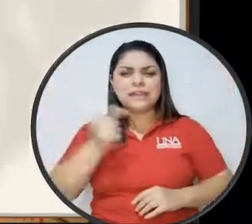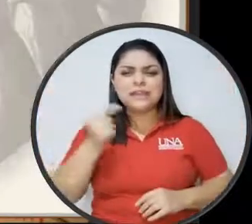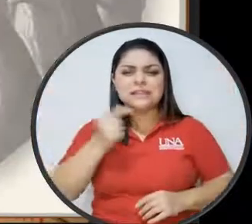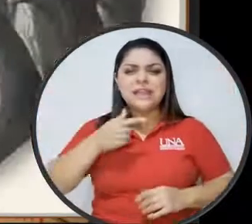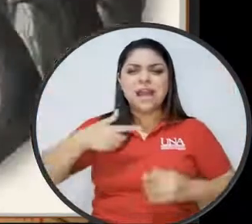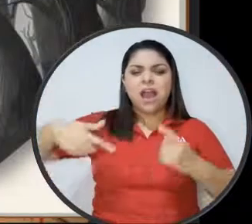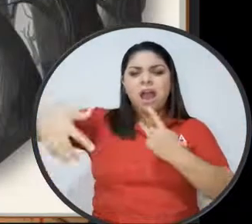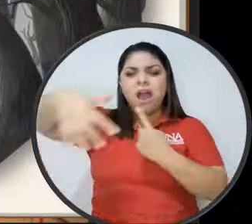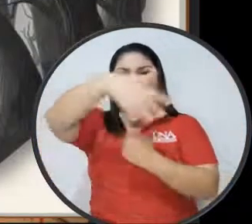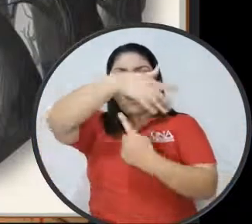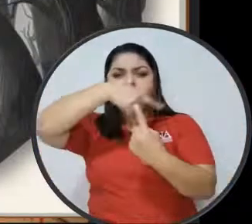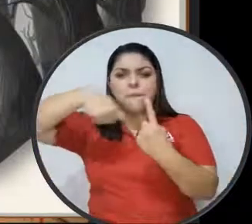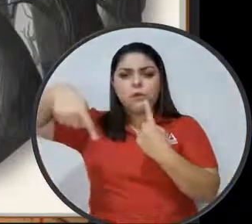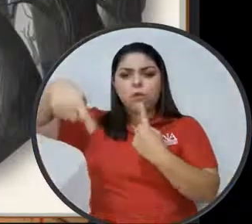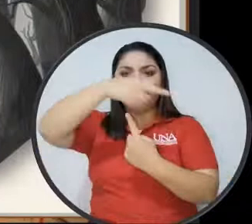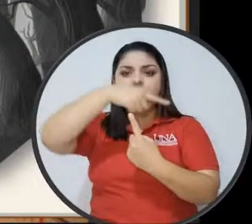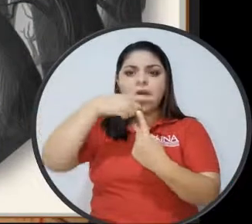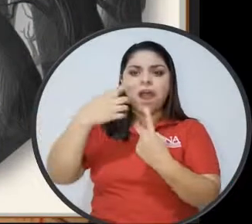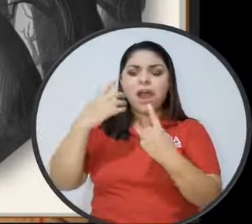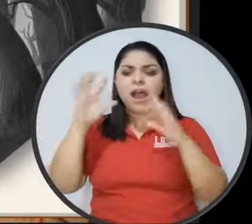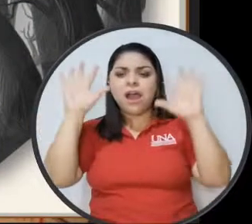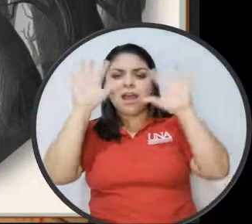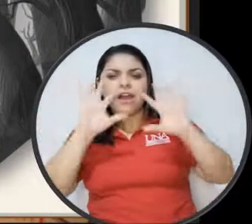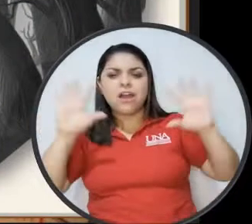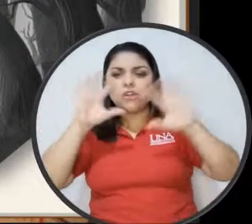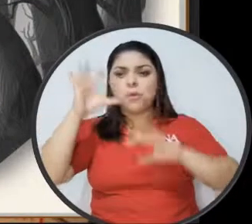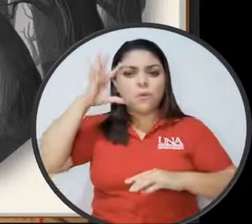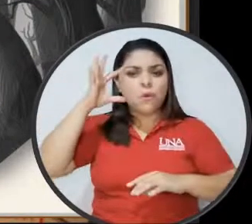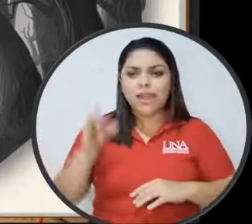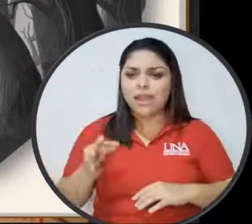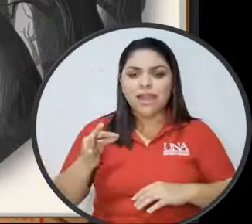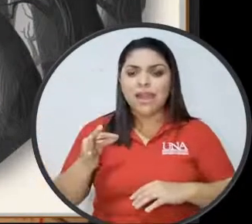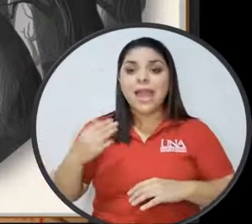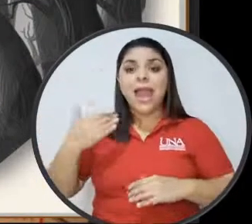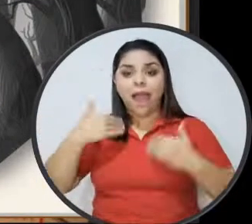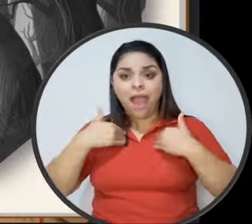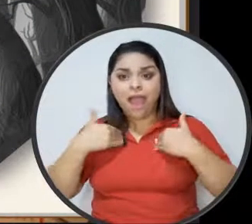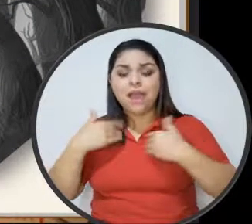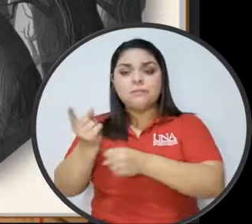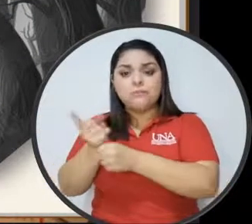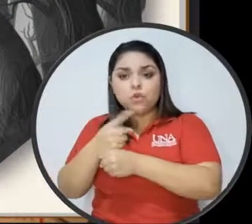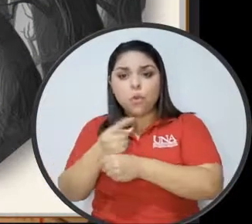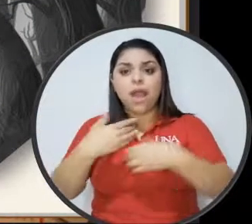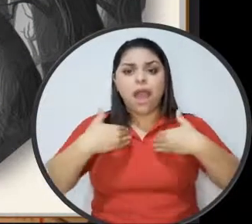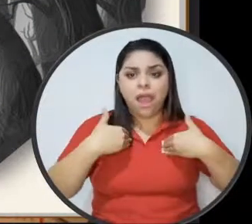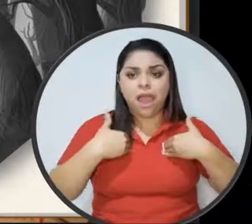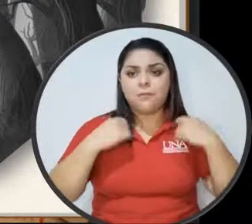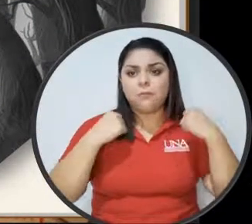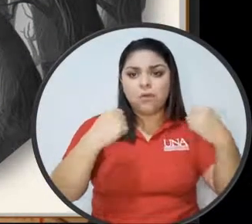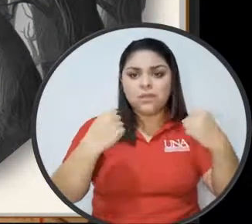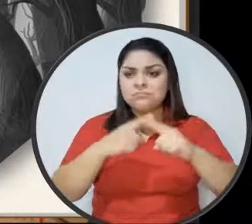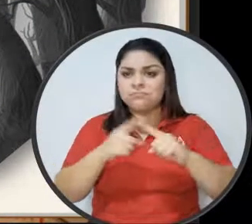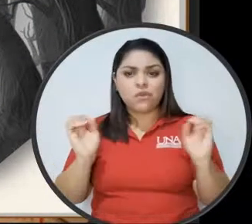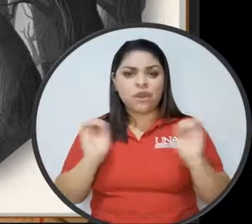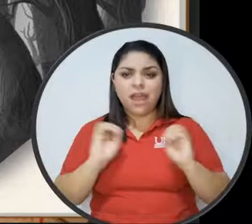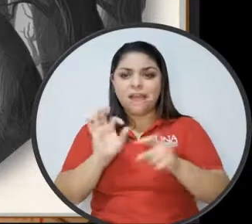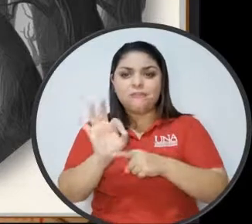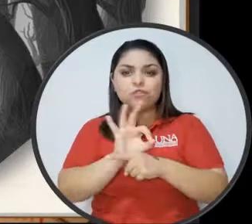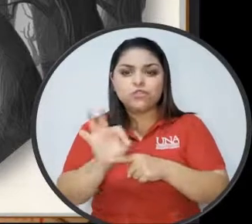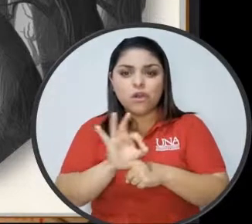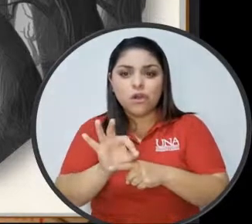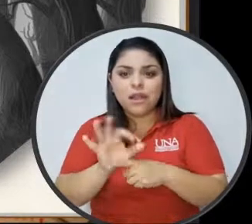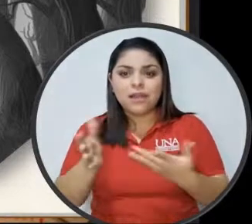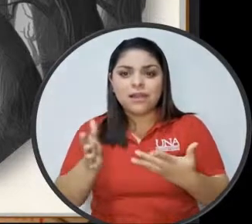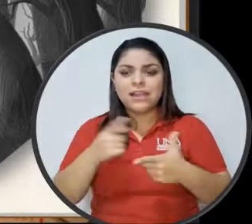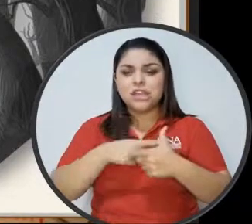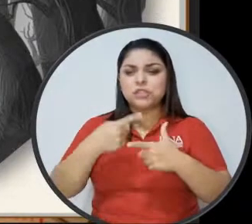envolvió. No lo podía creer. Tenía su brújula, sus poderes, pero nada parecía funcionarle.